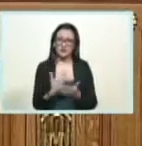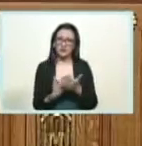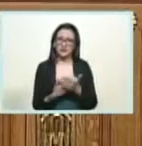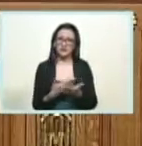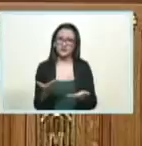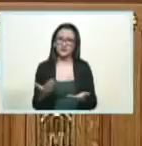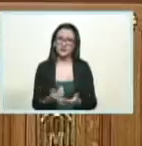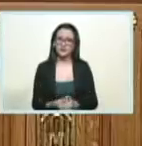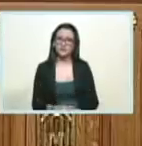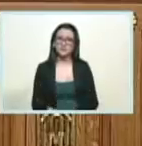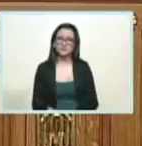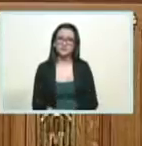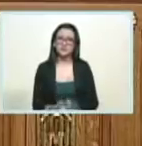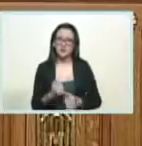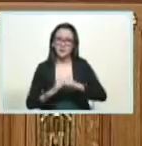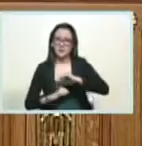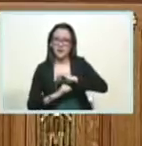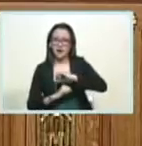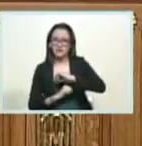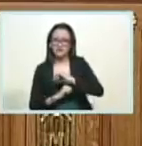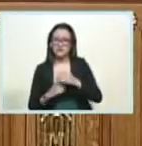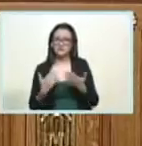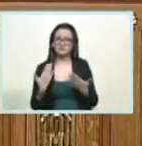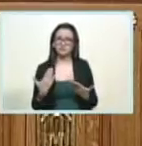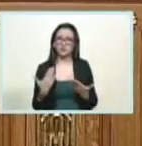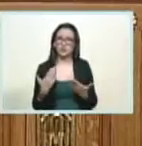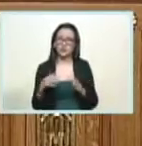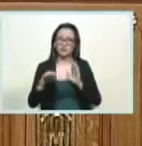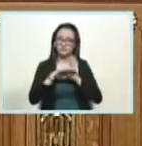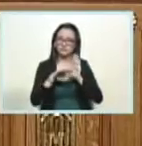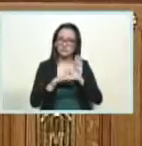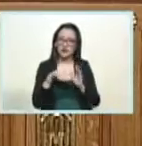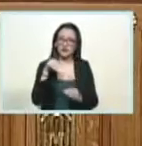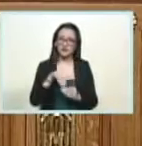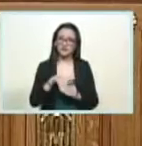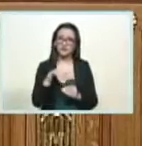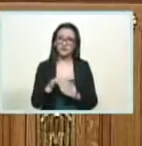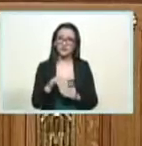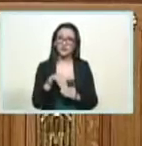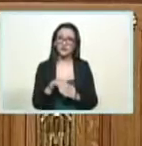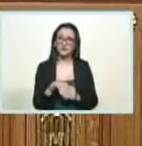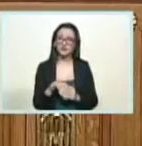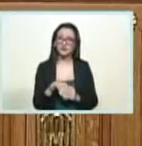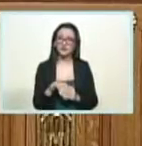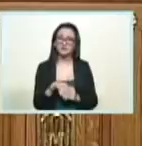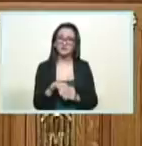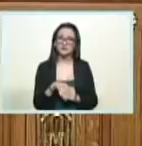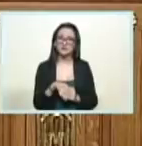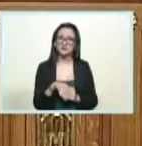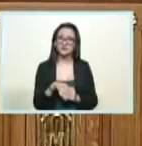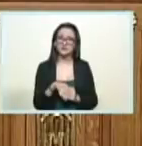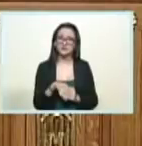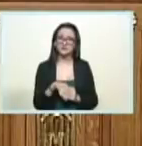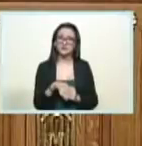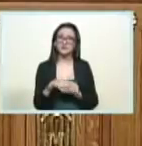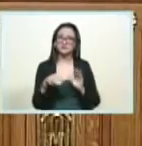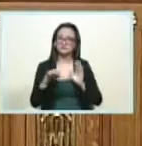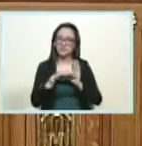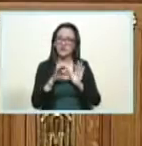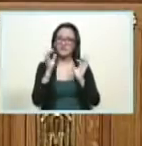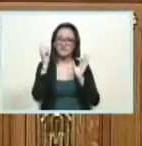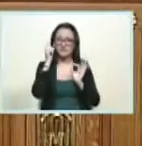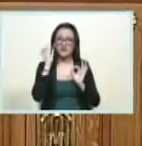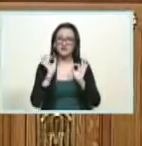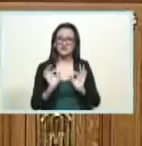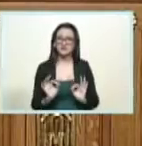Y se establecieron las bases consensuadas de garantías electorales. Y se estableció una